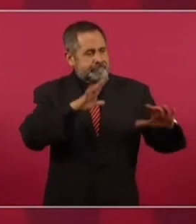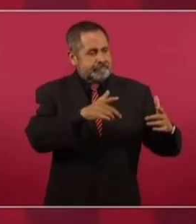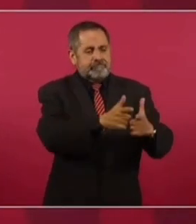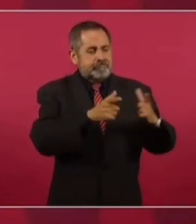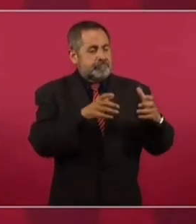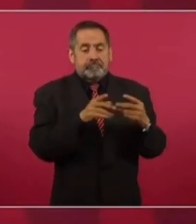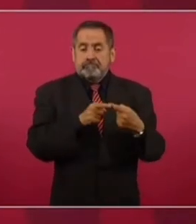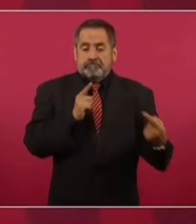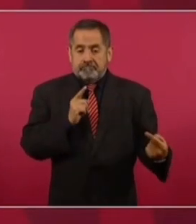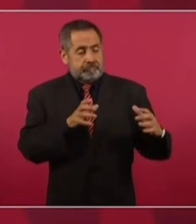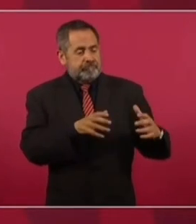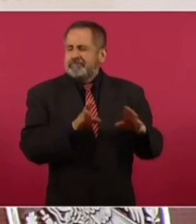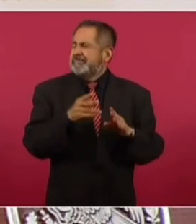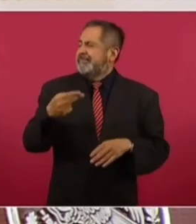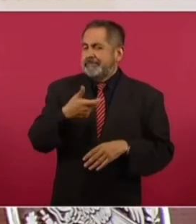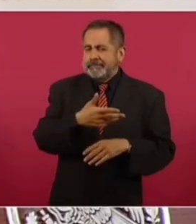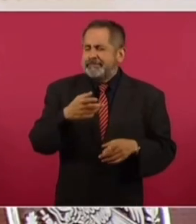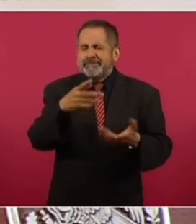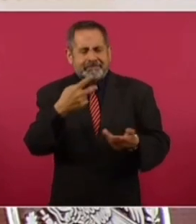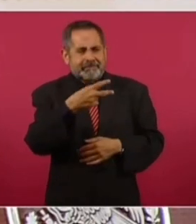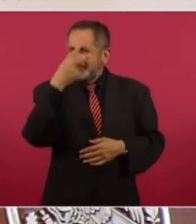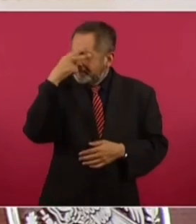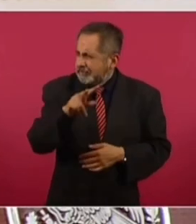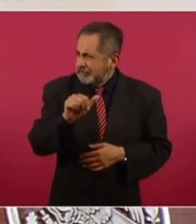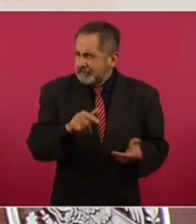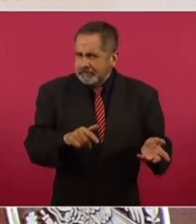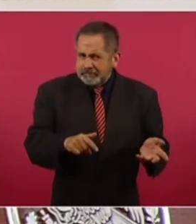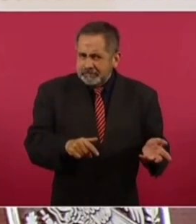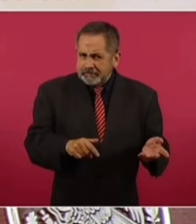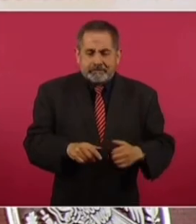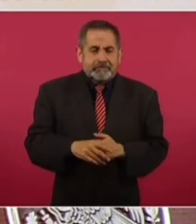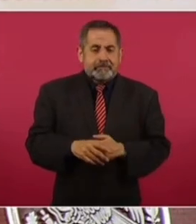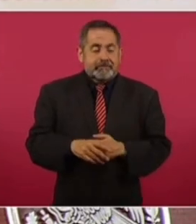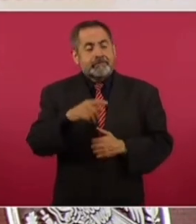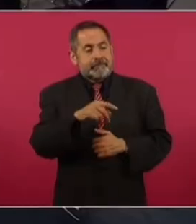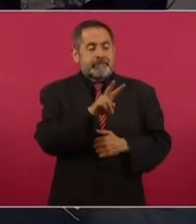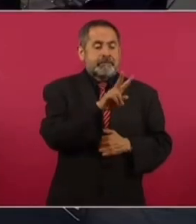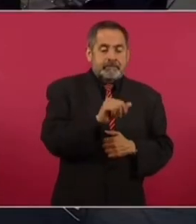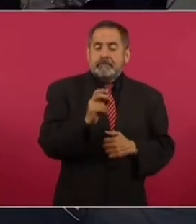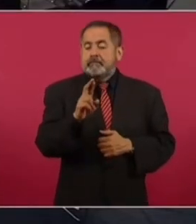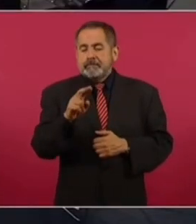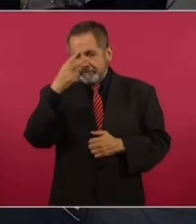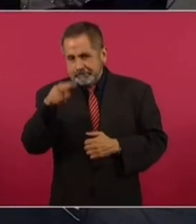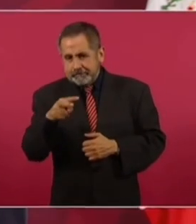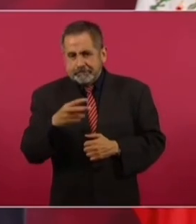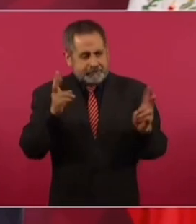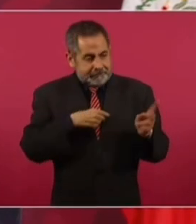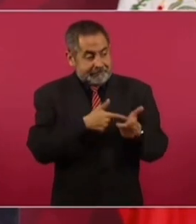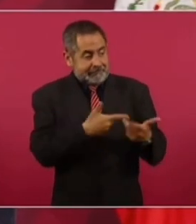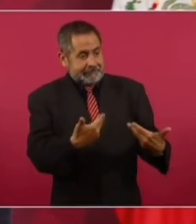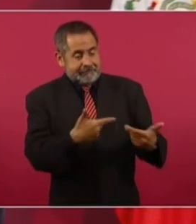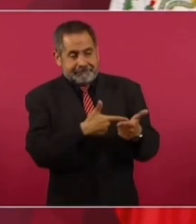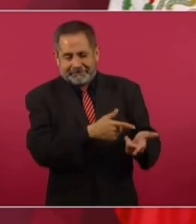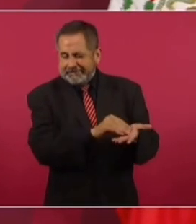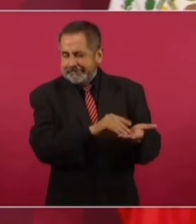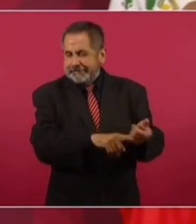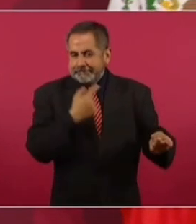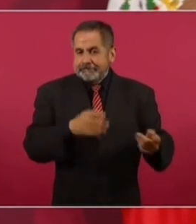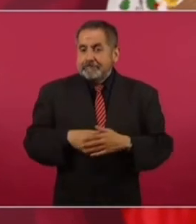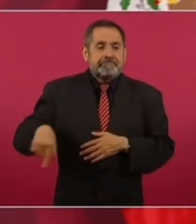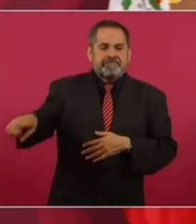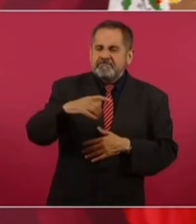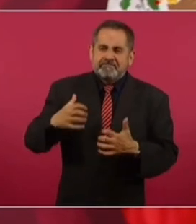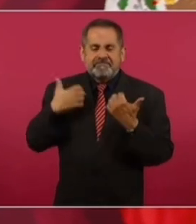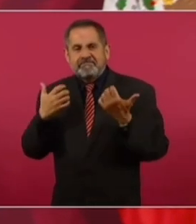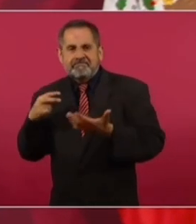bloque opositor. ¿Cómo se llama? México, va. Va por México, aguanten. Aguanta, el pueblo se